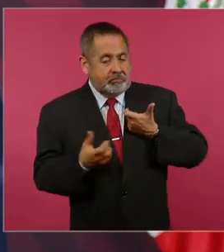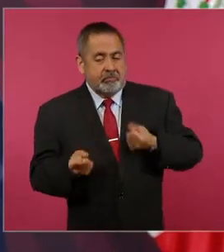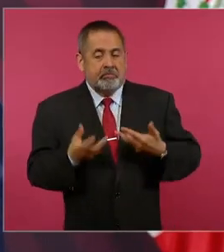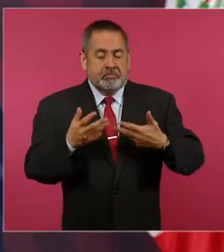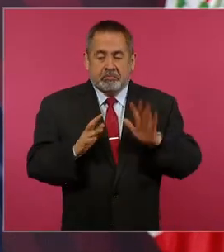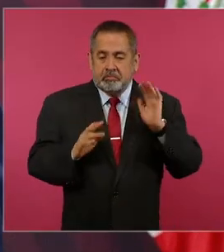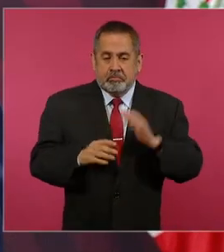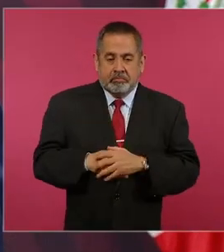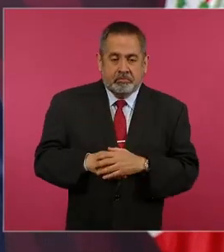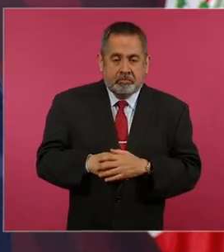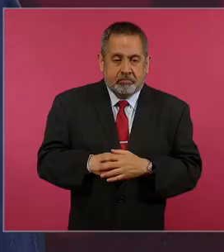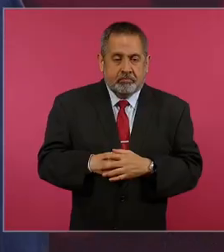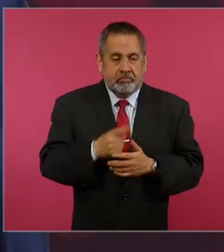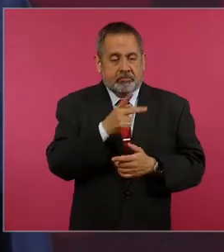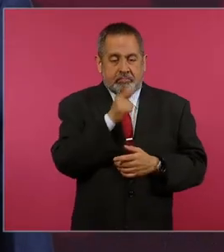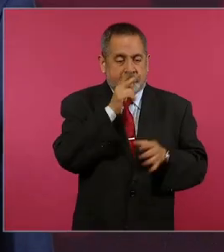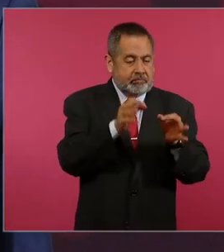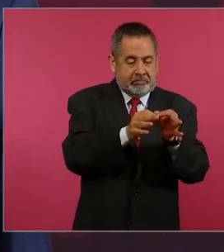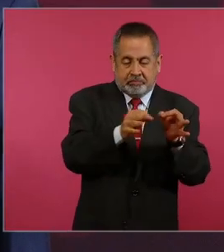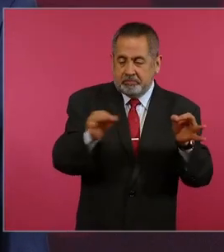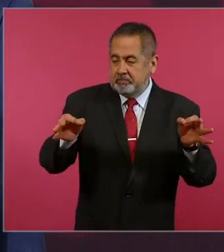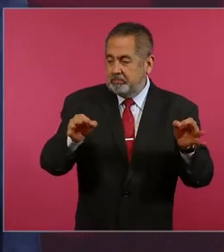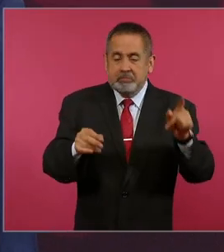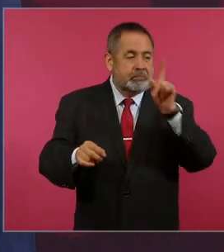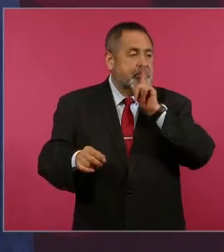¿Cuánto por la línea Ágata